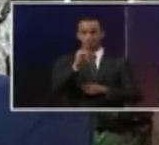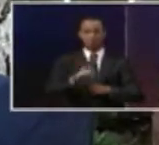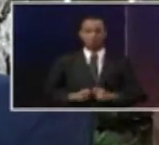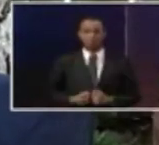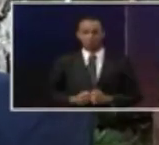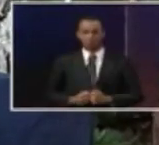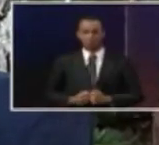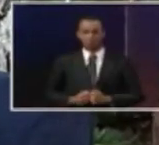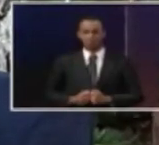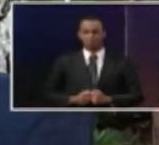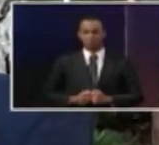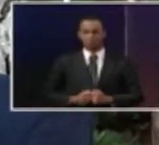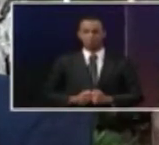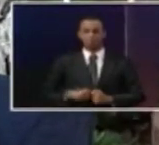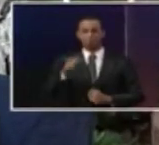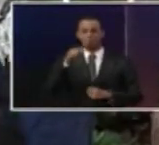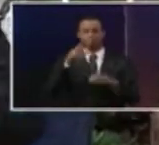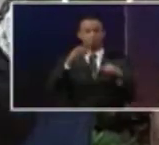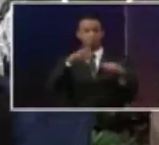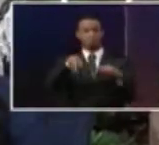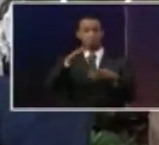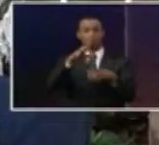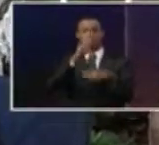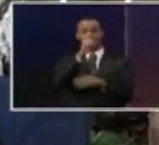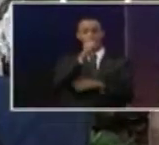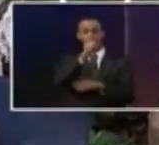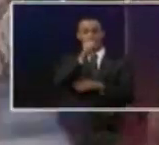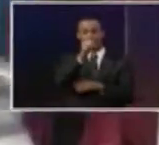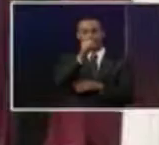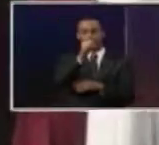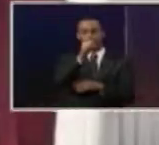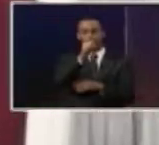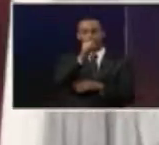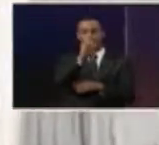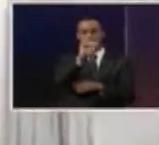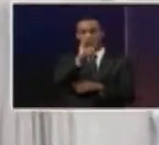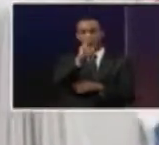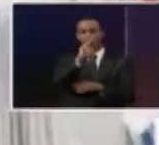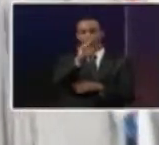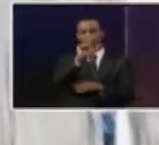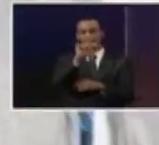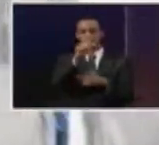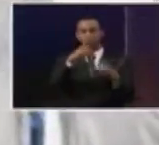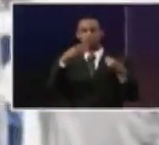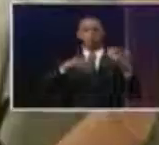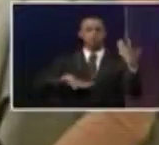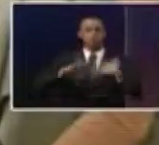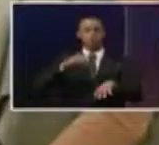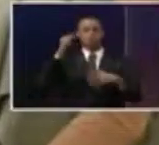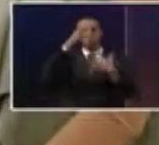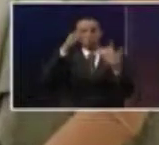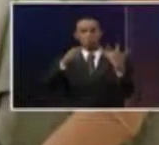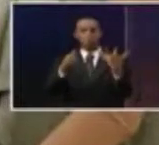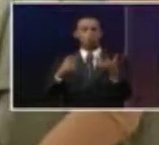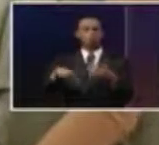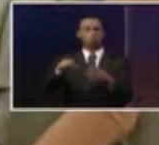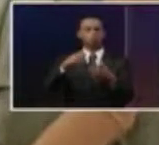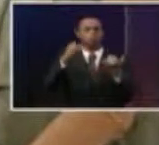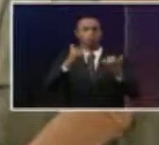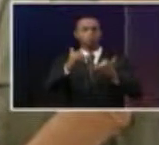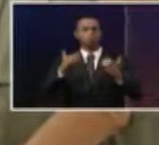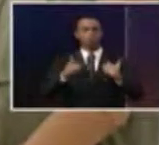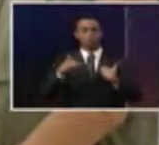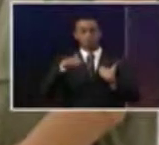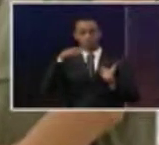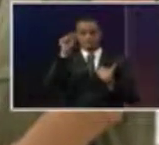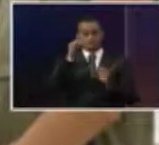Alice. Señores, vayan al centro comercial San Bill y disfruten de las ropas más chévere, más bonitas y más moderna que tiene